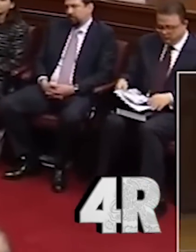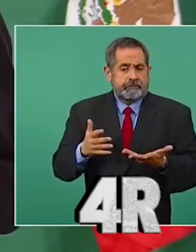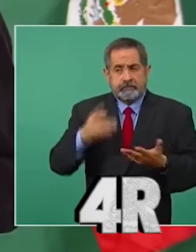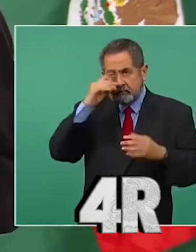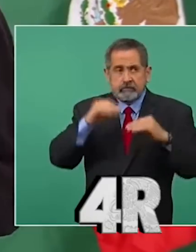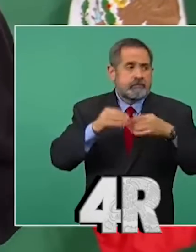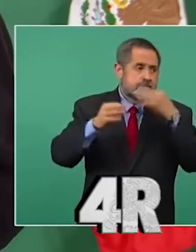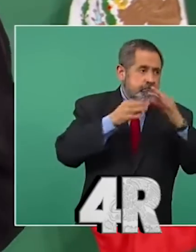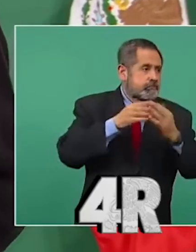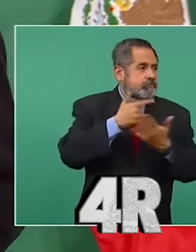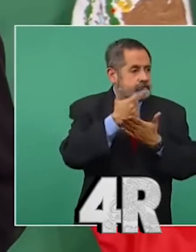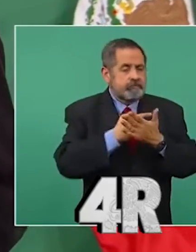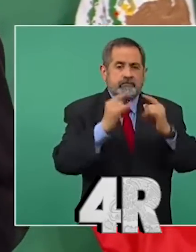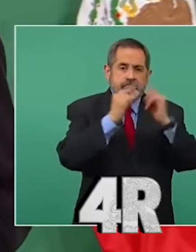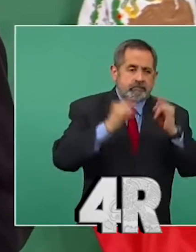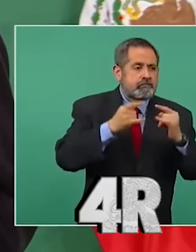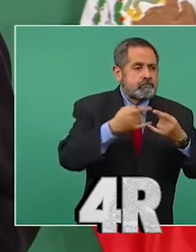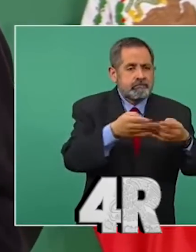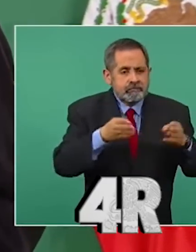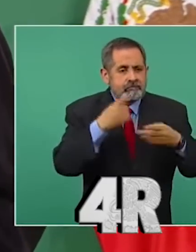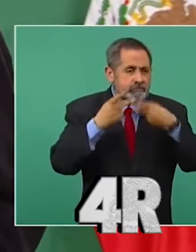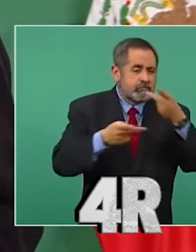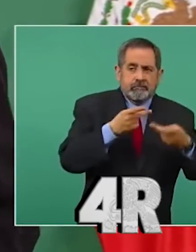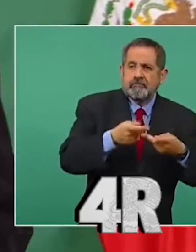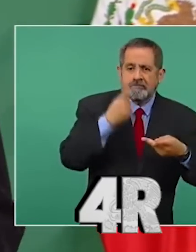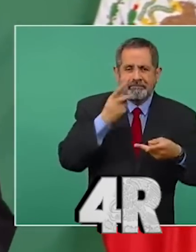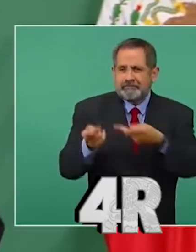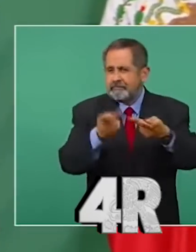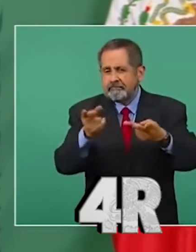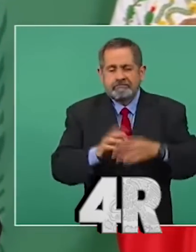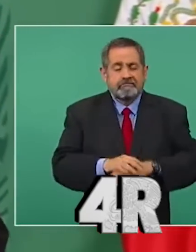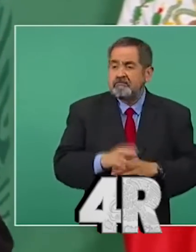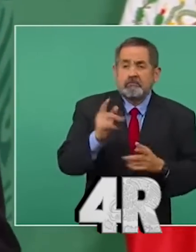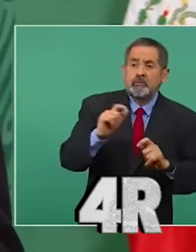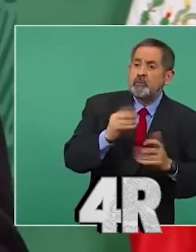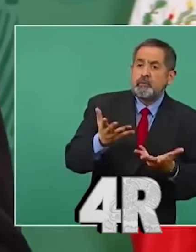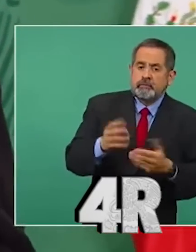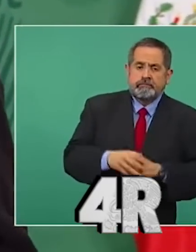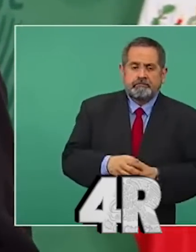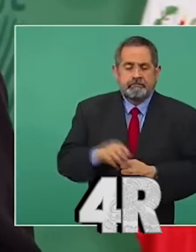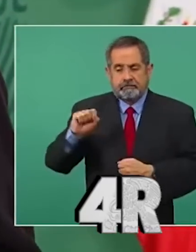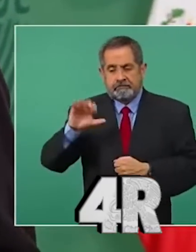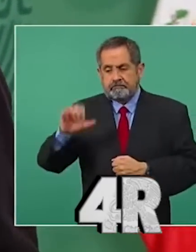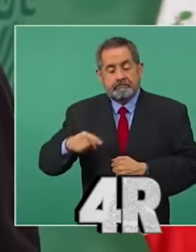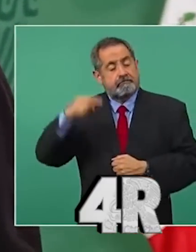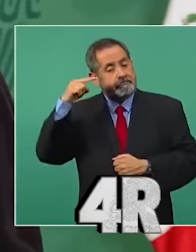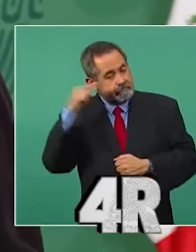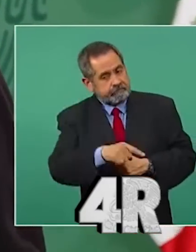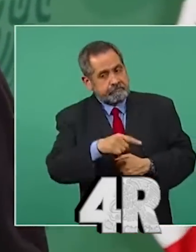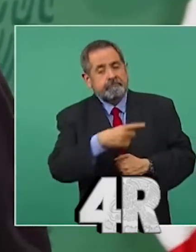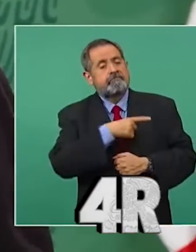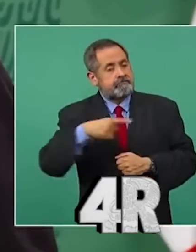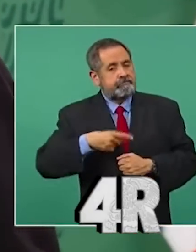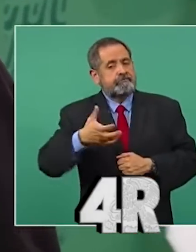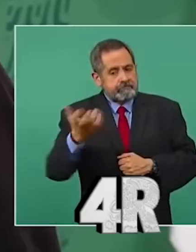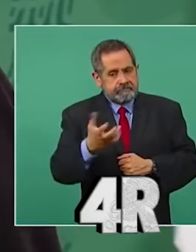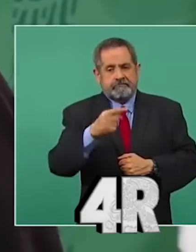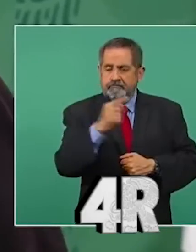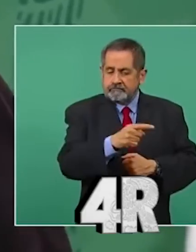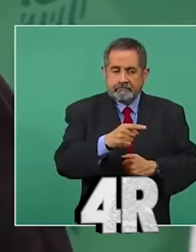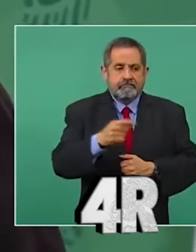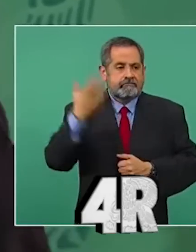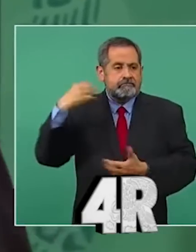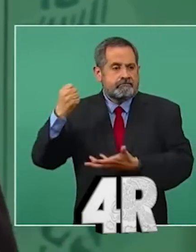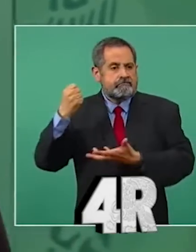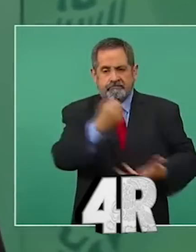y desde el INE están defendiendo los intereses de la cúpula neoliberal, interponiendo estas controversias constitucionales